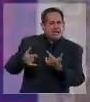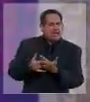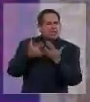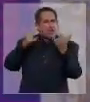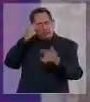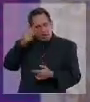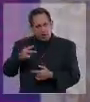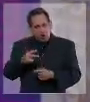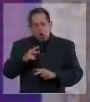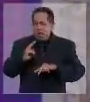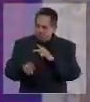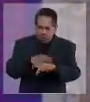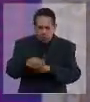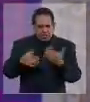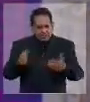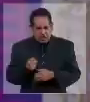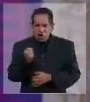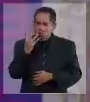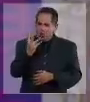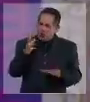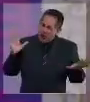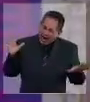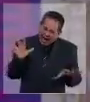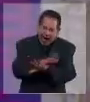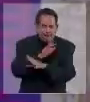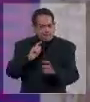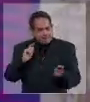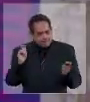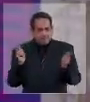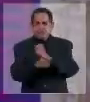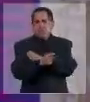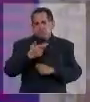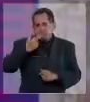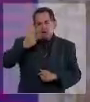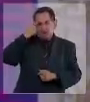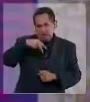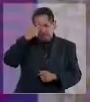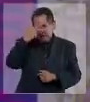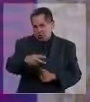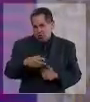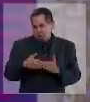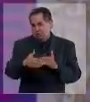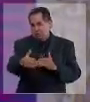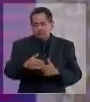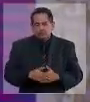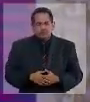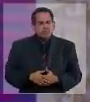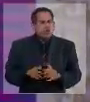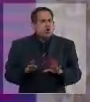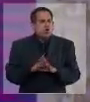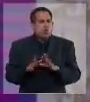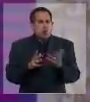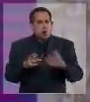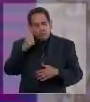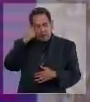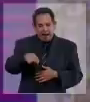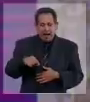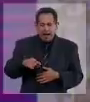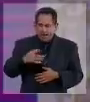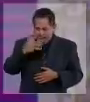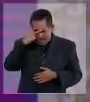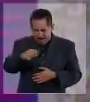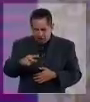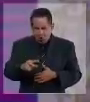vamos nosotros a llevar a cabo la cuarta transformación. Vamos a hacerlo para sacar a nuestro querido México